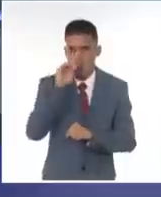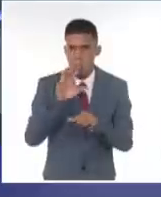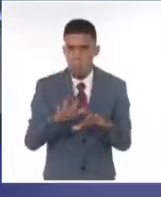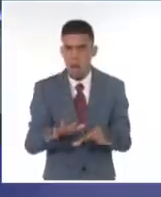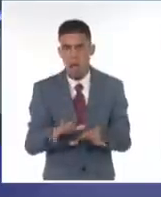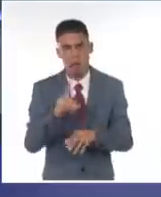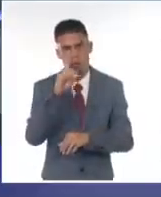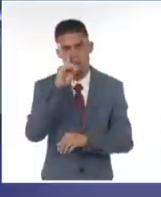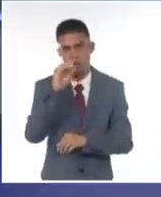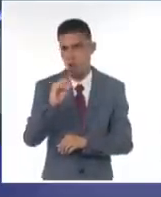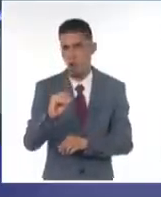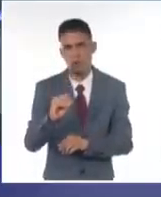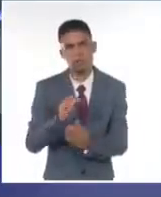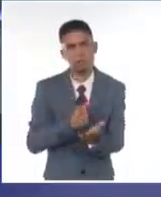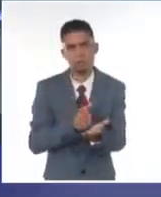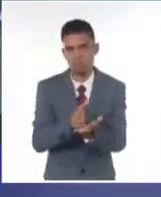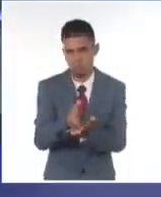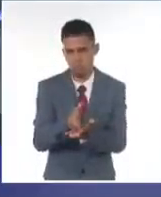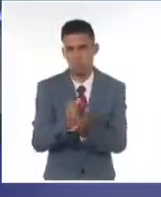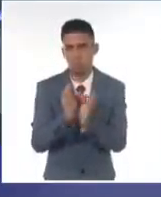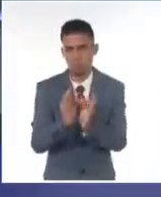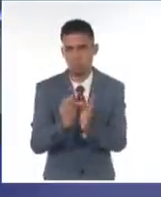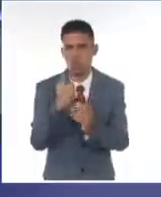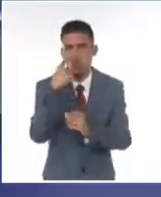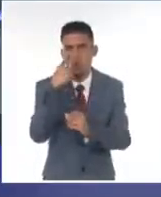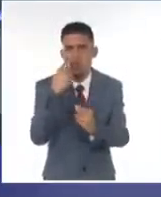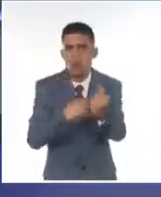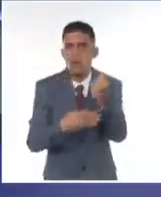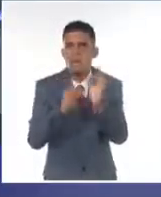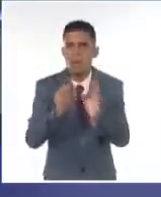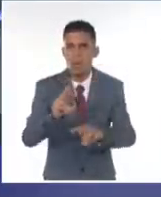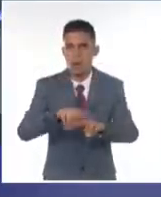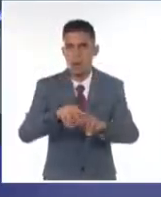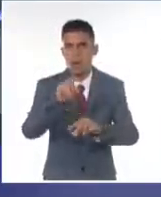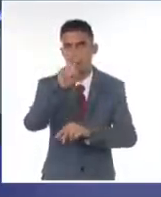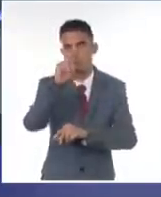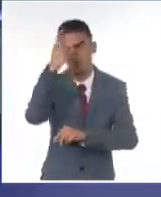esfuerzo hasta conocer la verdad. La Habana, 12 de abril de 2024.